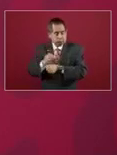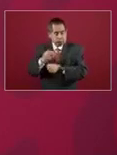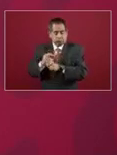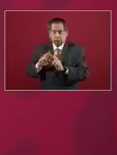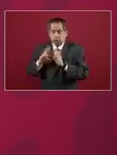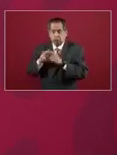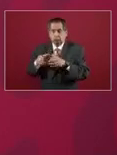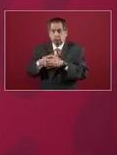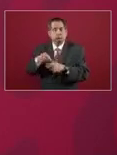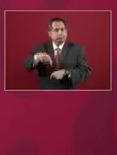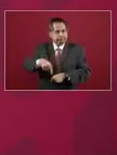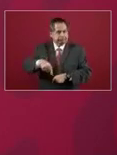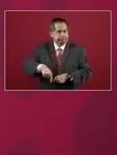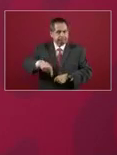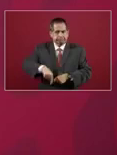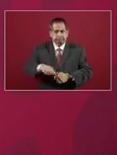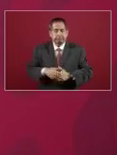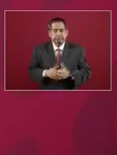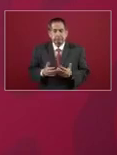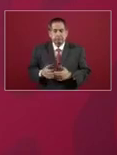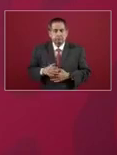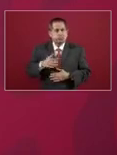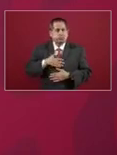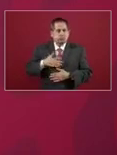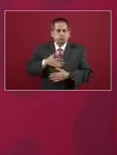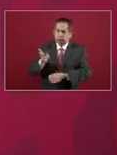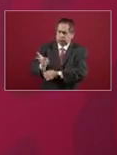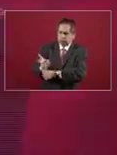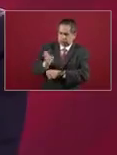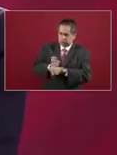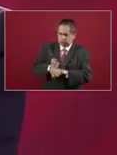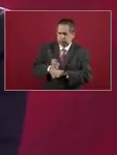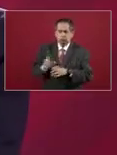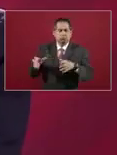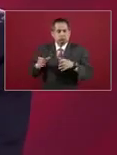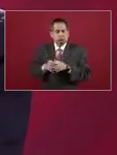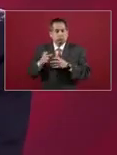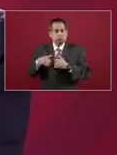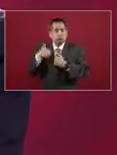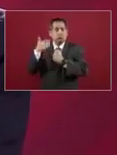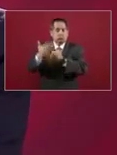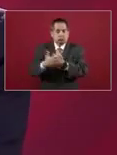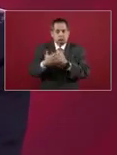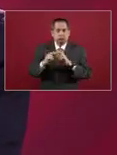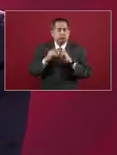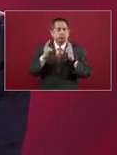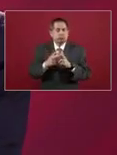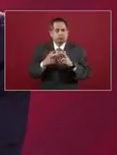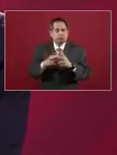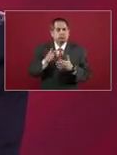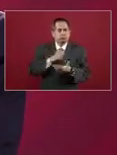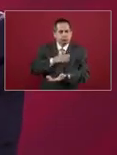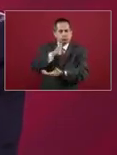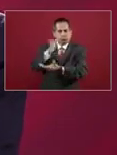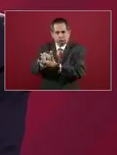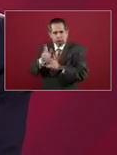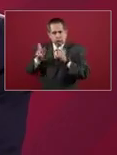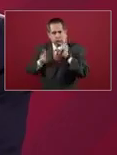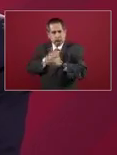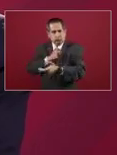¿A qué hora? Aquí. Yo lo invité con el compromiso de que la próxima reunión yo lo voy a visitar a él.